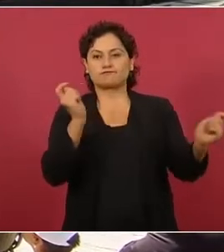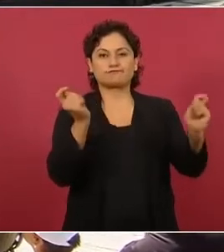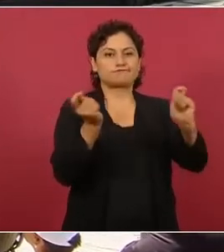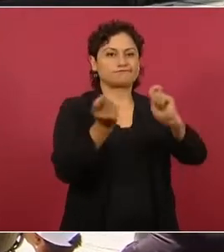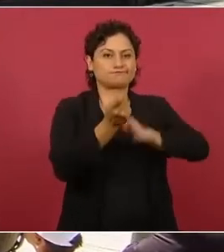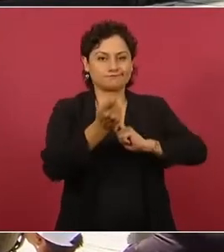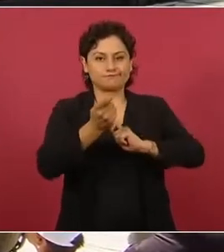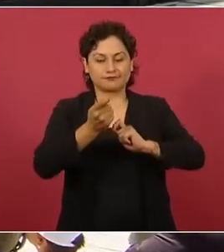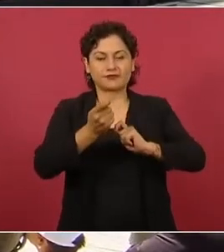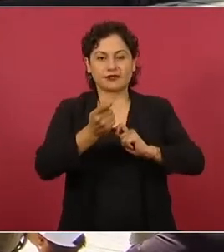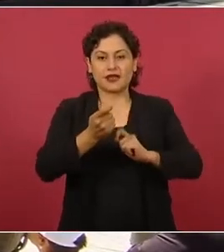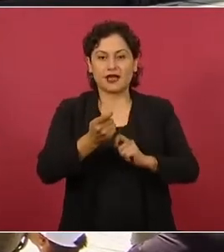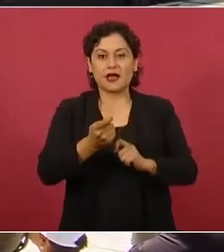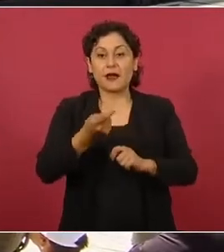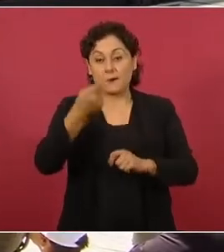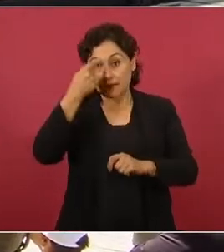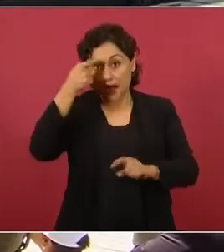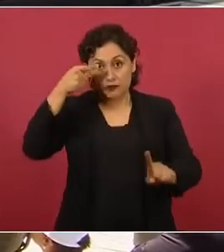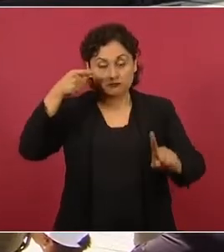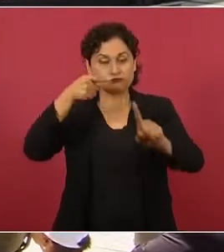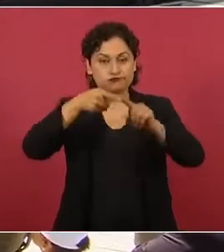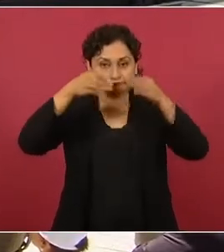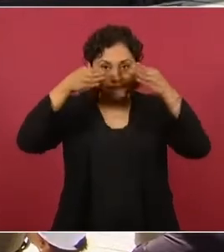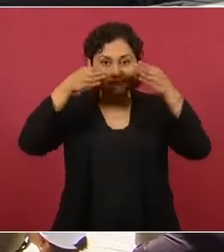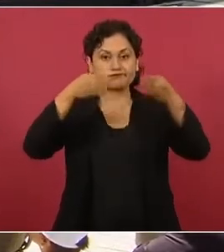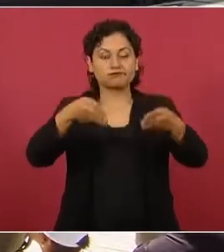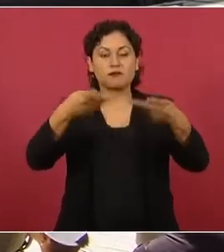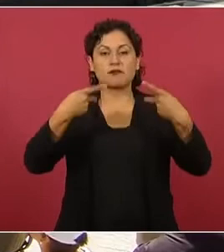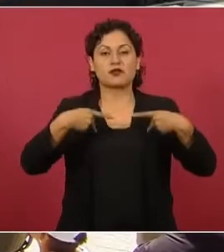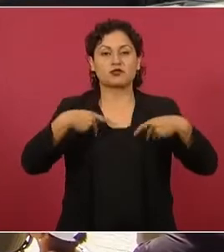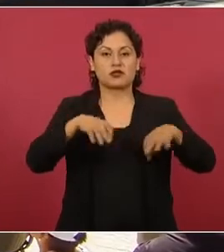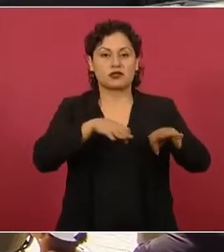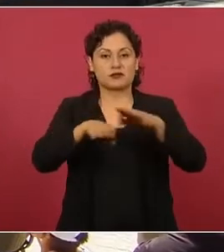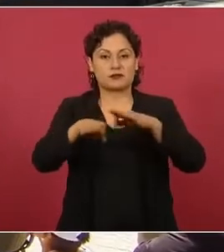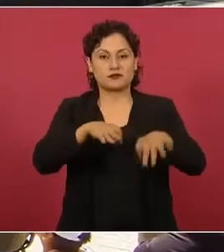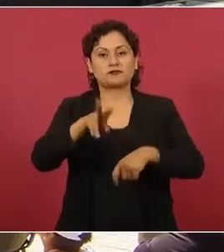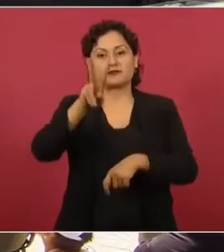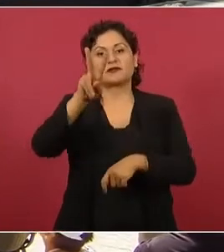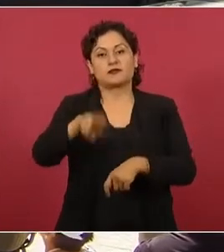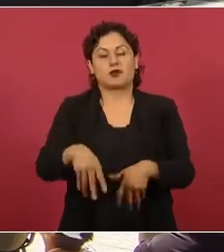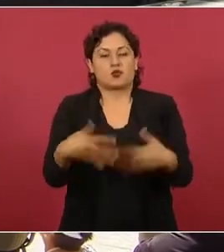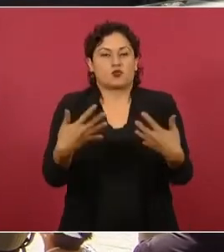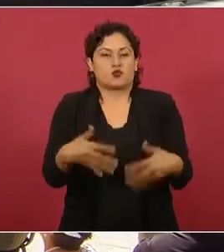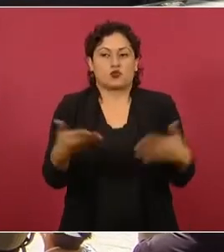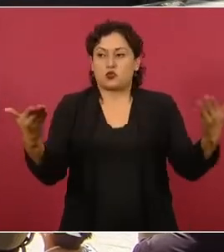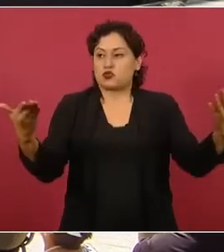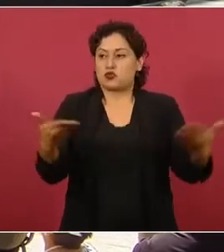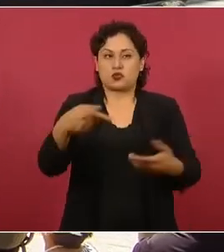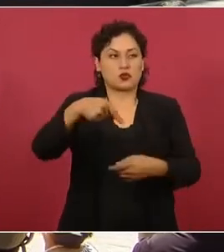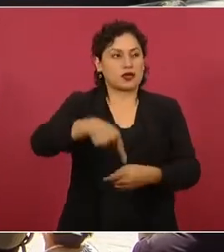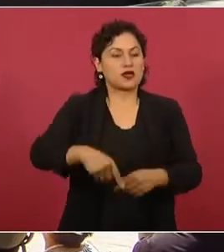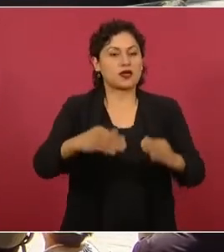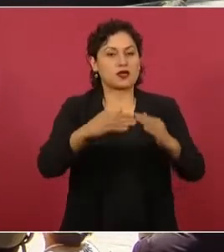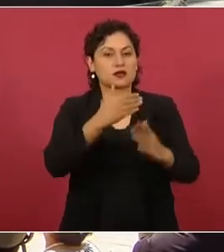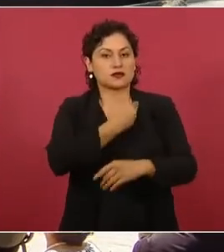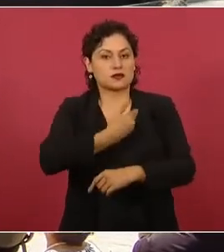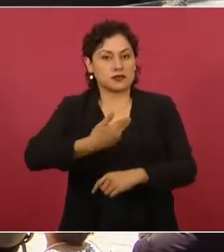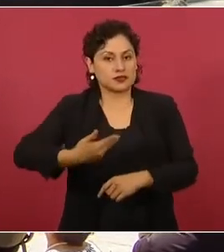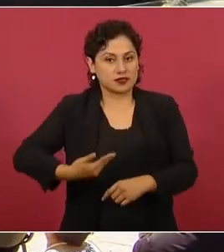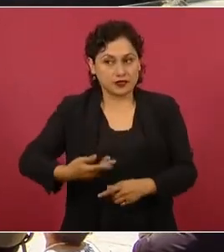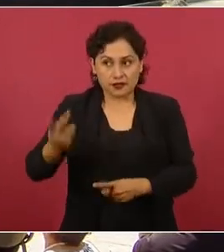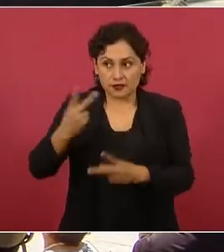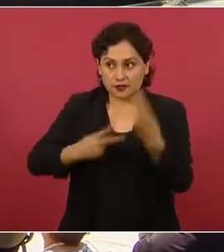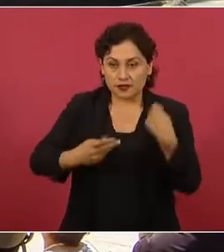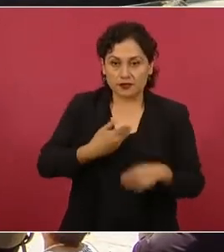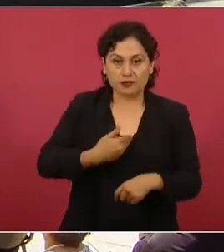los trabajadores. Además, tenemos el honor de celebrar esta asamblea aquí en Palacio Nacional con la distinguida presencia del presidente